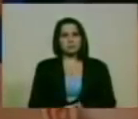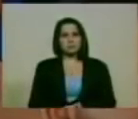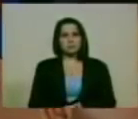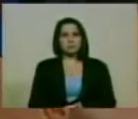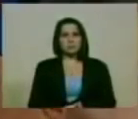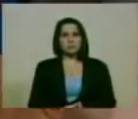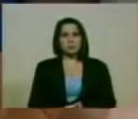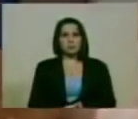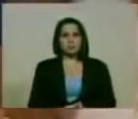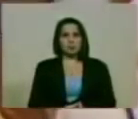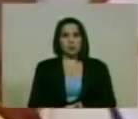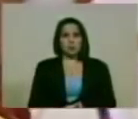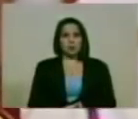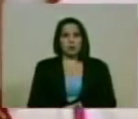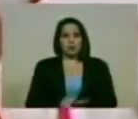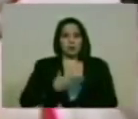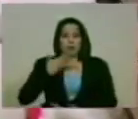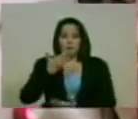Poder avanzar